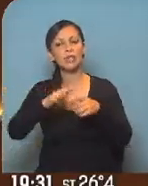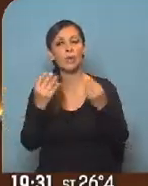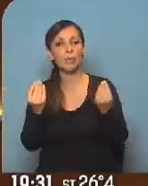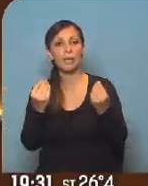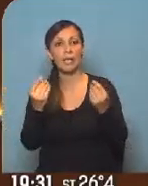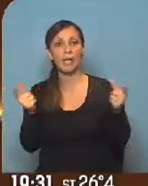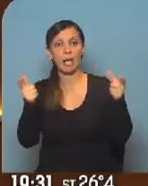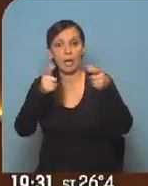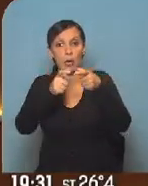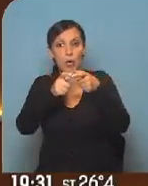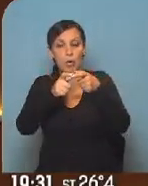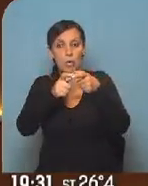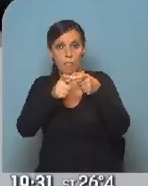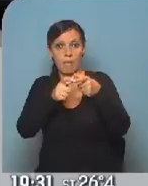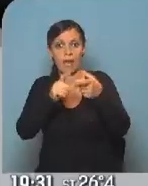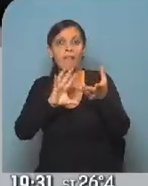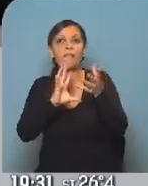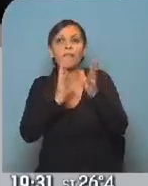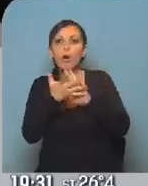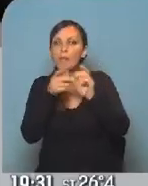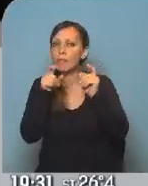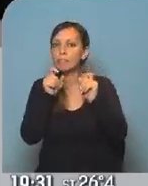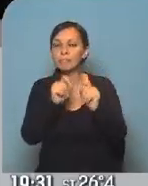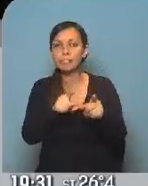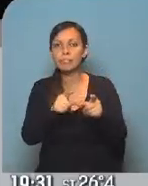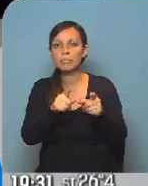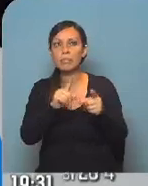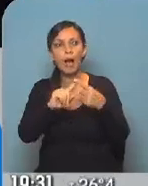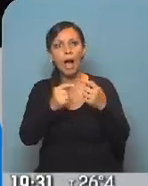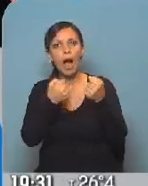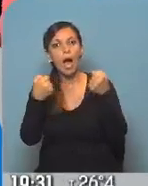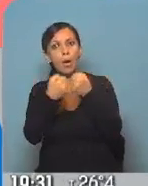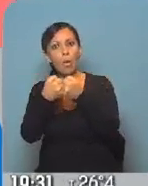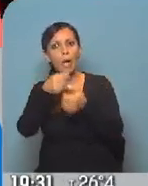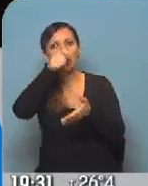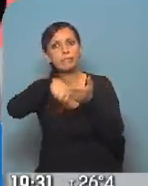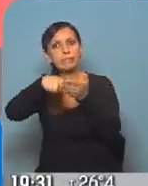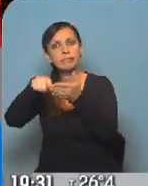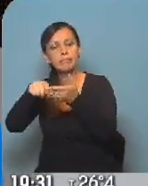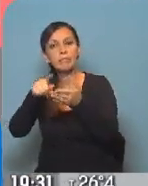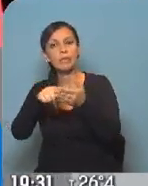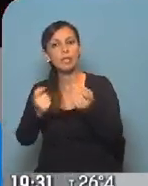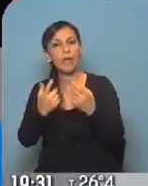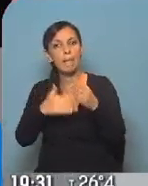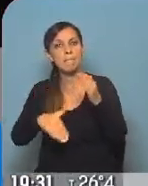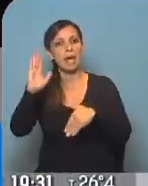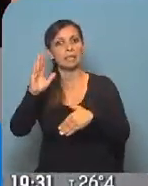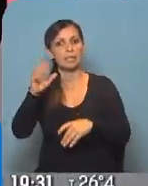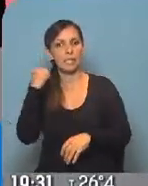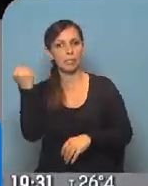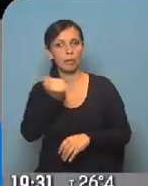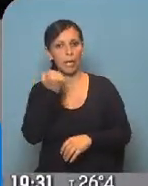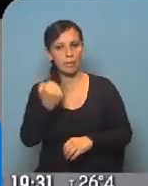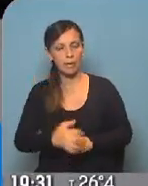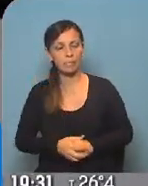la cumbre, del modo en que transcurrió y que se llegaran a los acuerdos que se llegaron, hacen incluso algo todavía más importante, ¿no? Digo, algo que podría